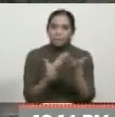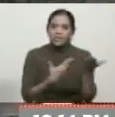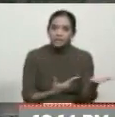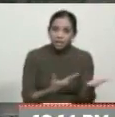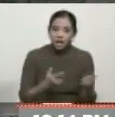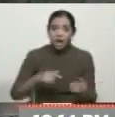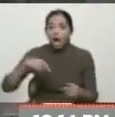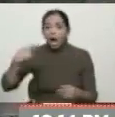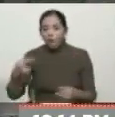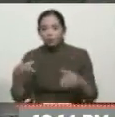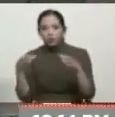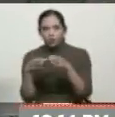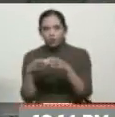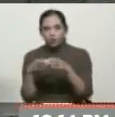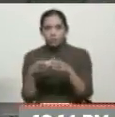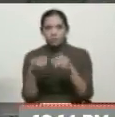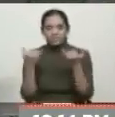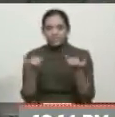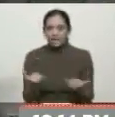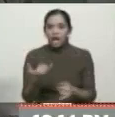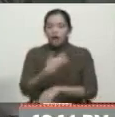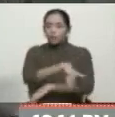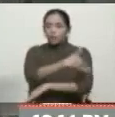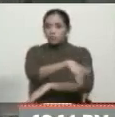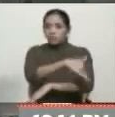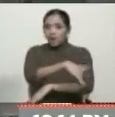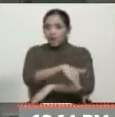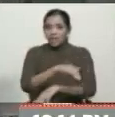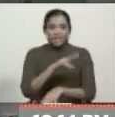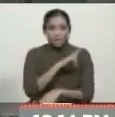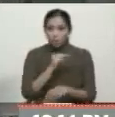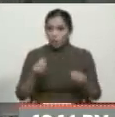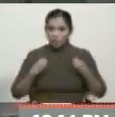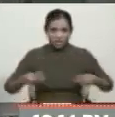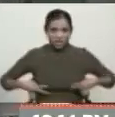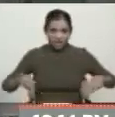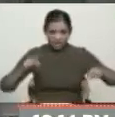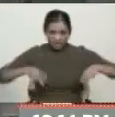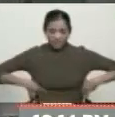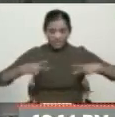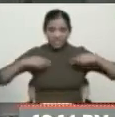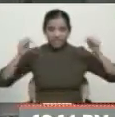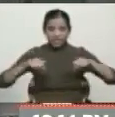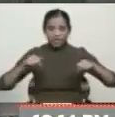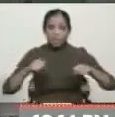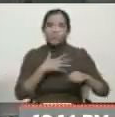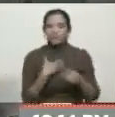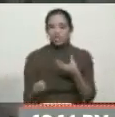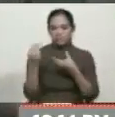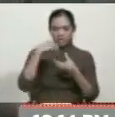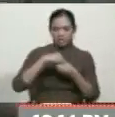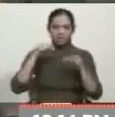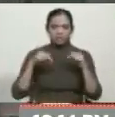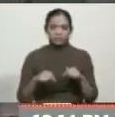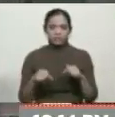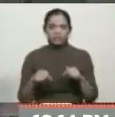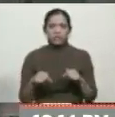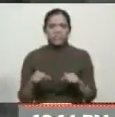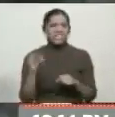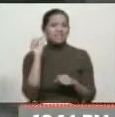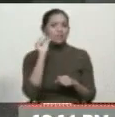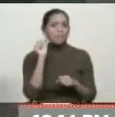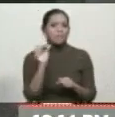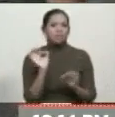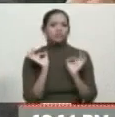sector ya extraterritorial, es decir, que no hace vida aquí, pero que quiere meterse aquí, de que en el momento indicado